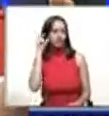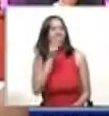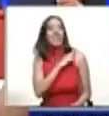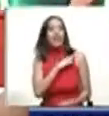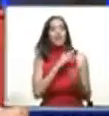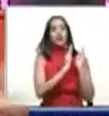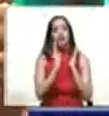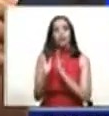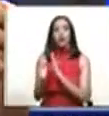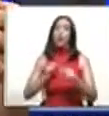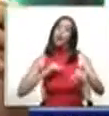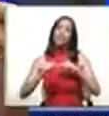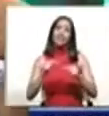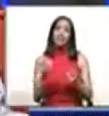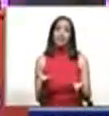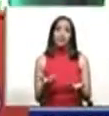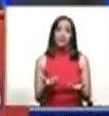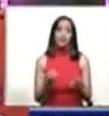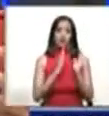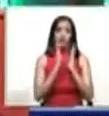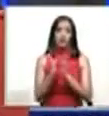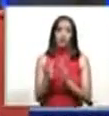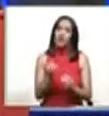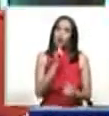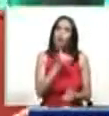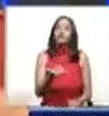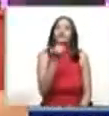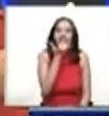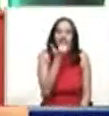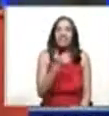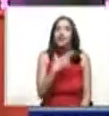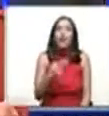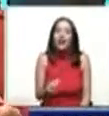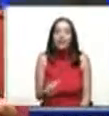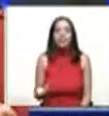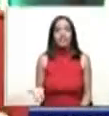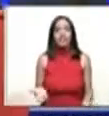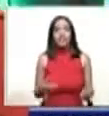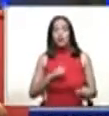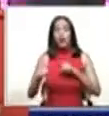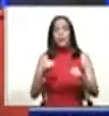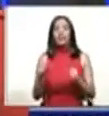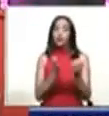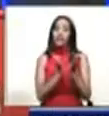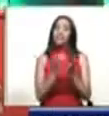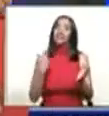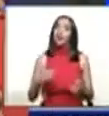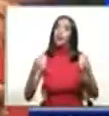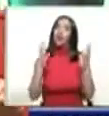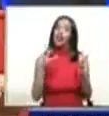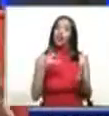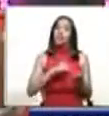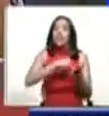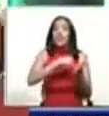al dirigente de la organización una información a veces errónea, que no es. Y en el caso del movimiento estudiantil tenemos una gran debilidad. Por